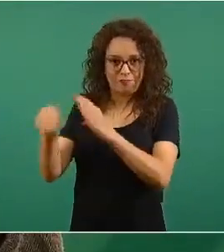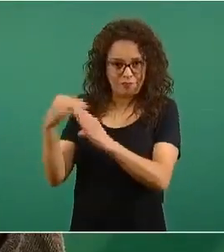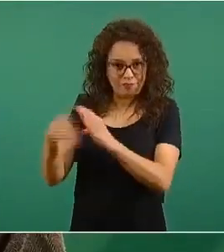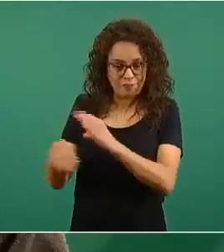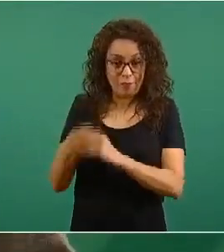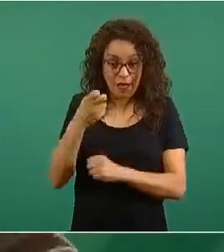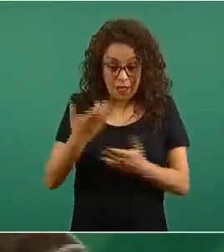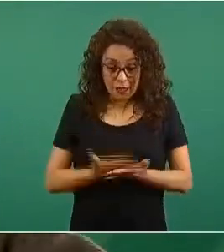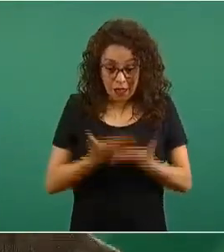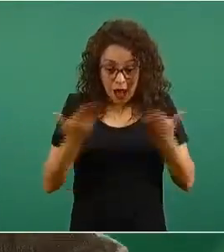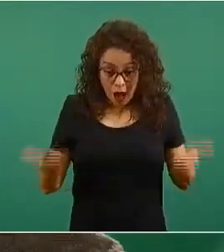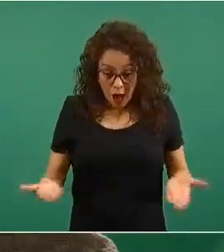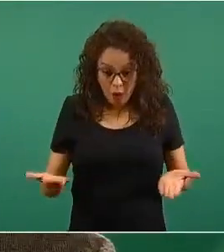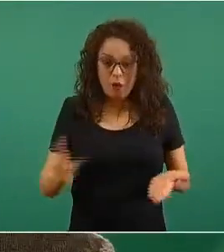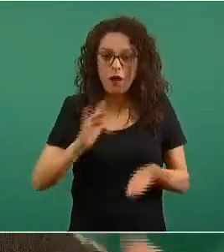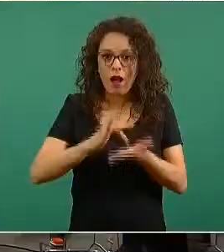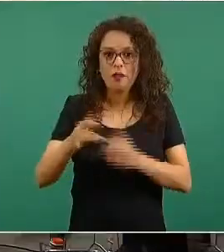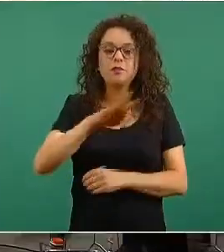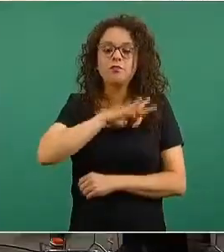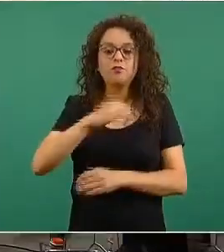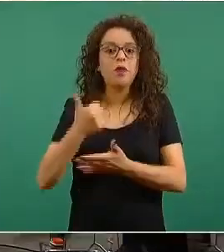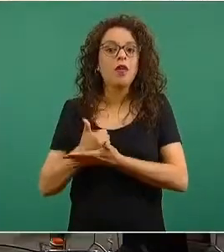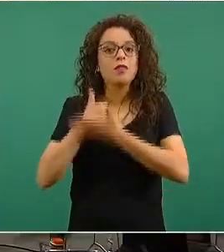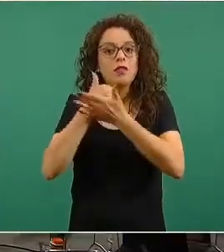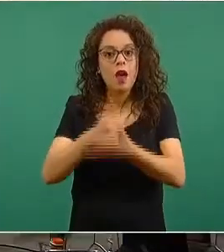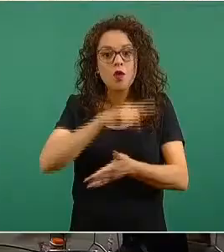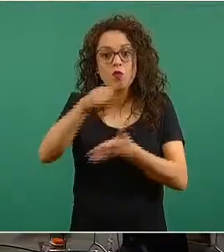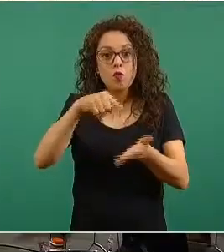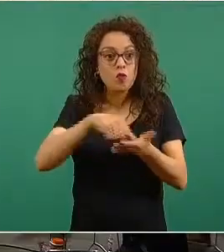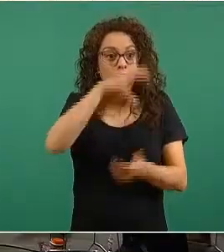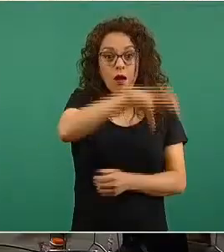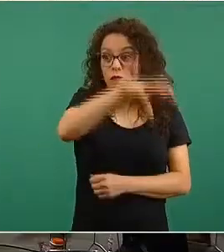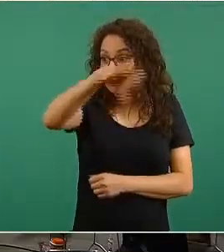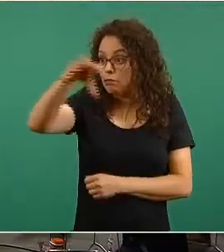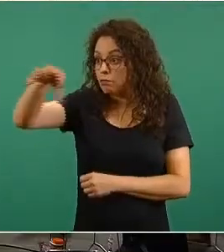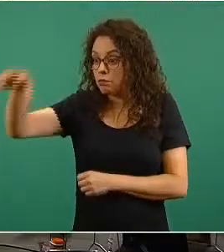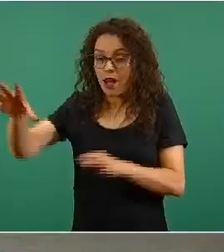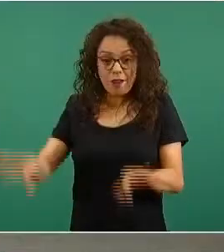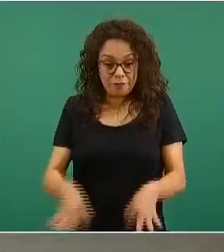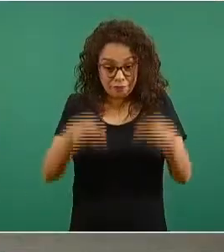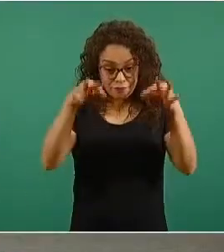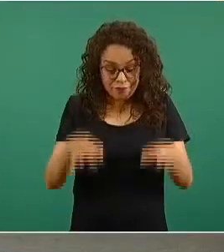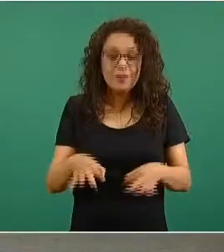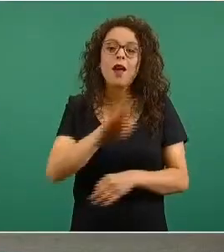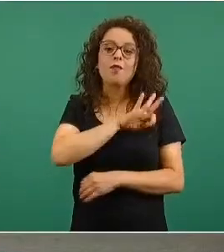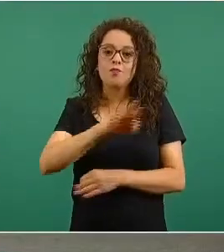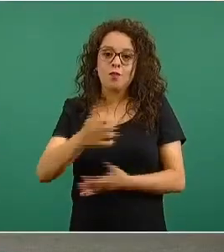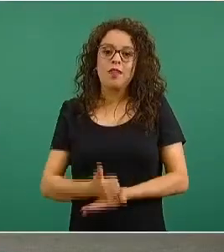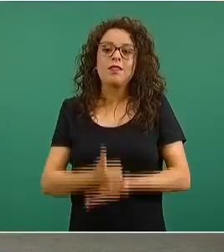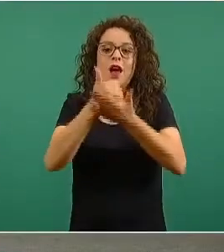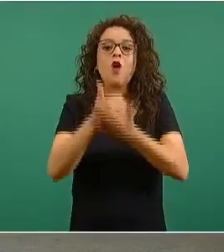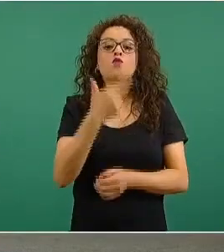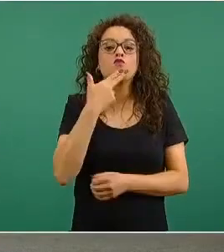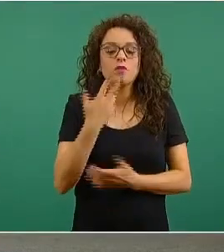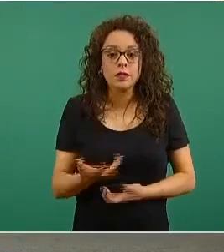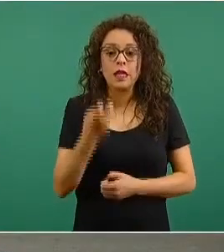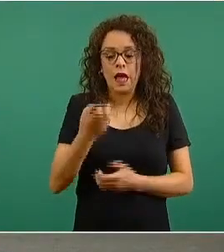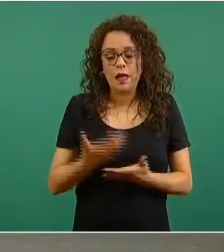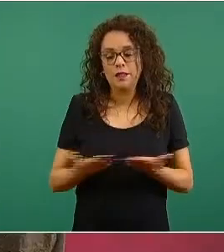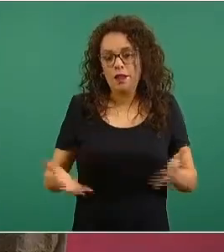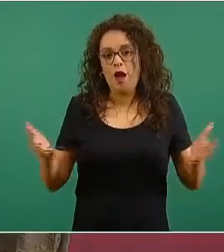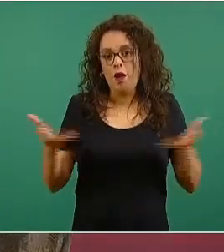hoy nos permite tener este despliegue territorial tan efectivo y tan eficiente. Entonces, esto es lo que estaremos haciendo. Recordar que la